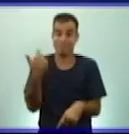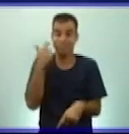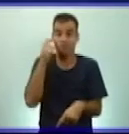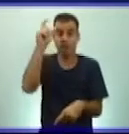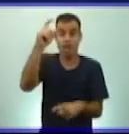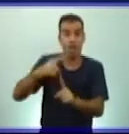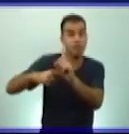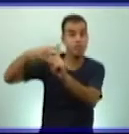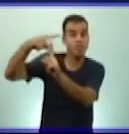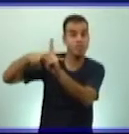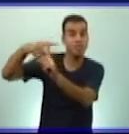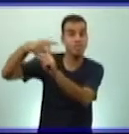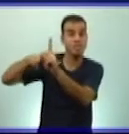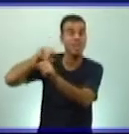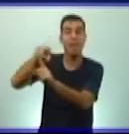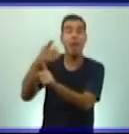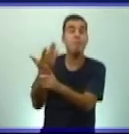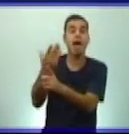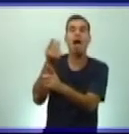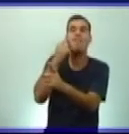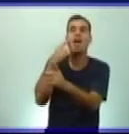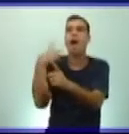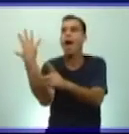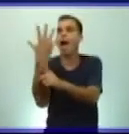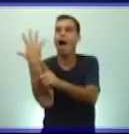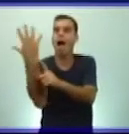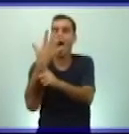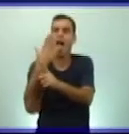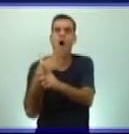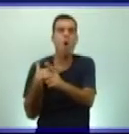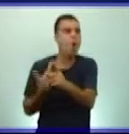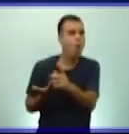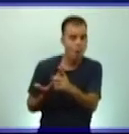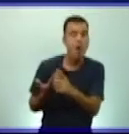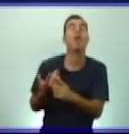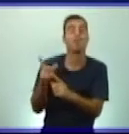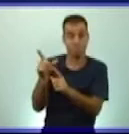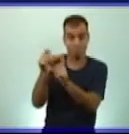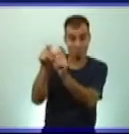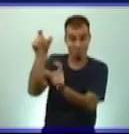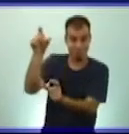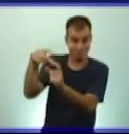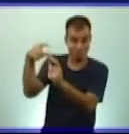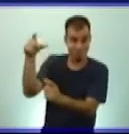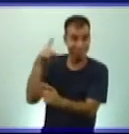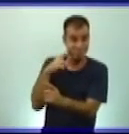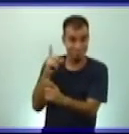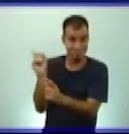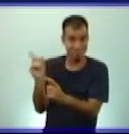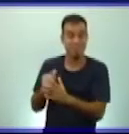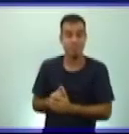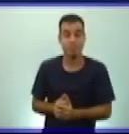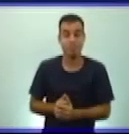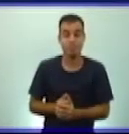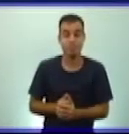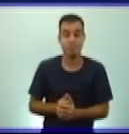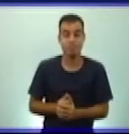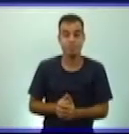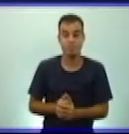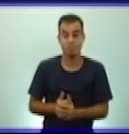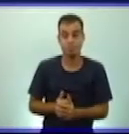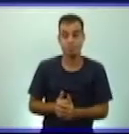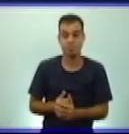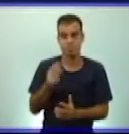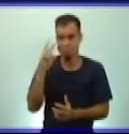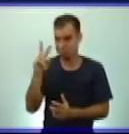que nos facilita conocer la temperatura ambiental. En este caso, el calor es la energía térmica en